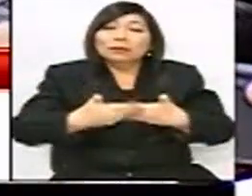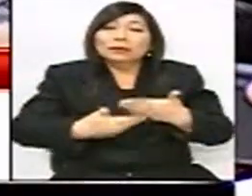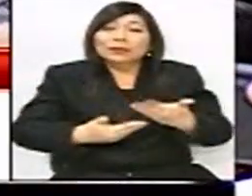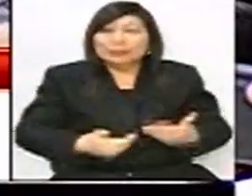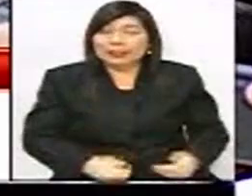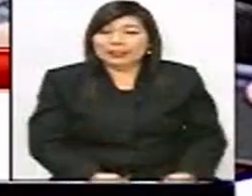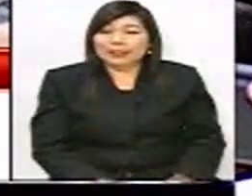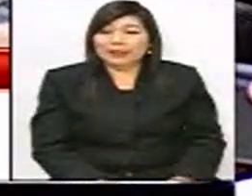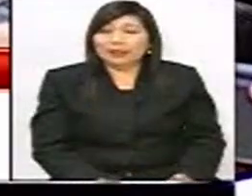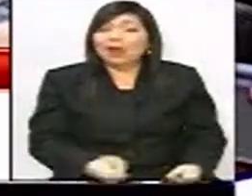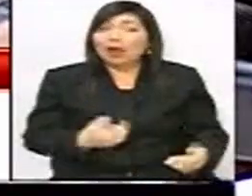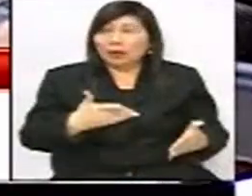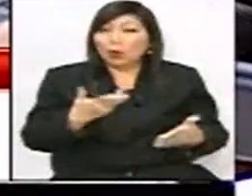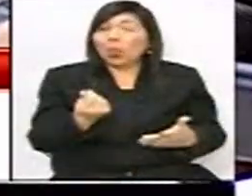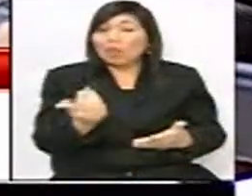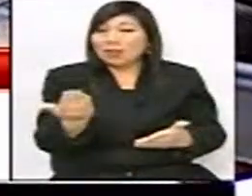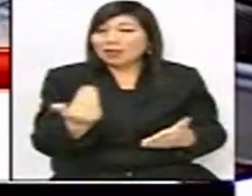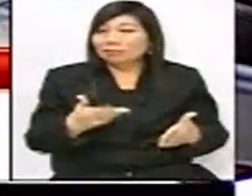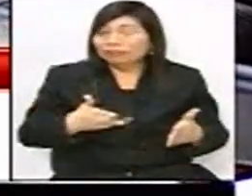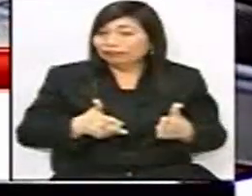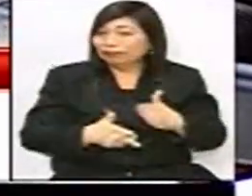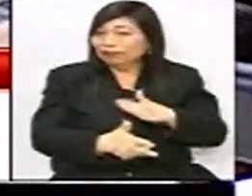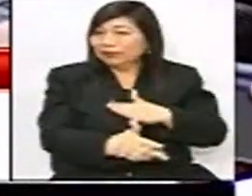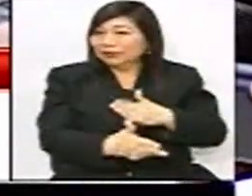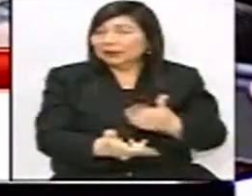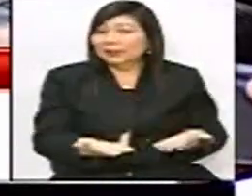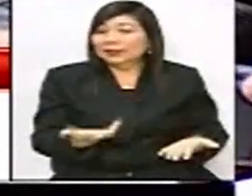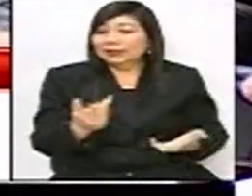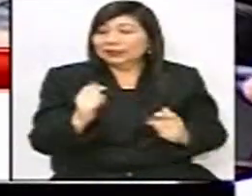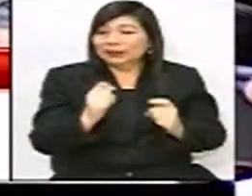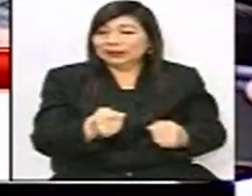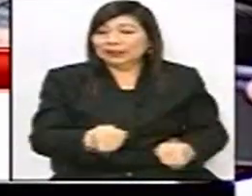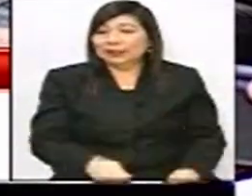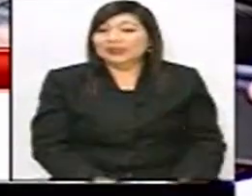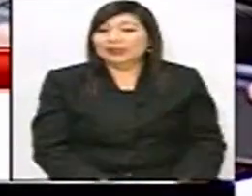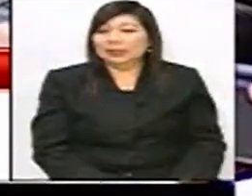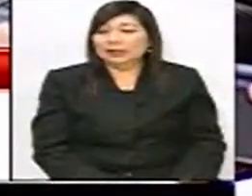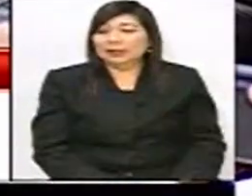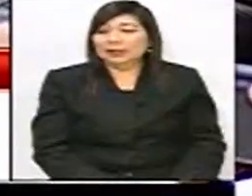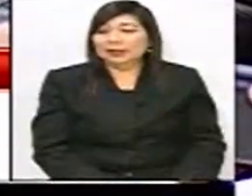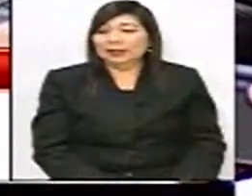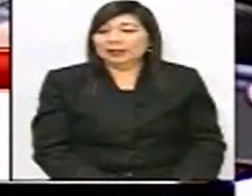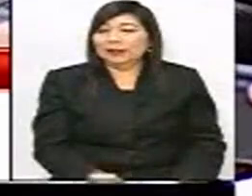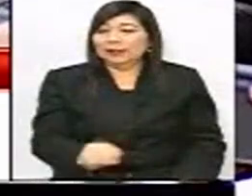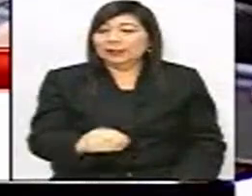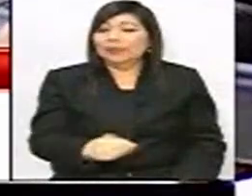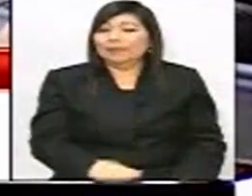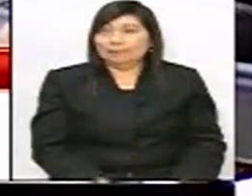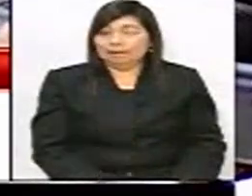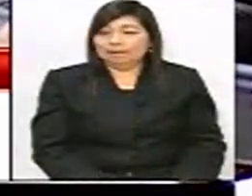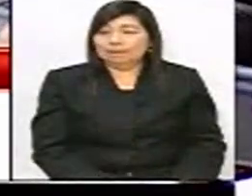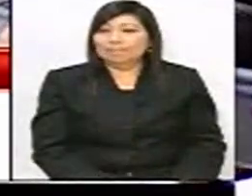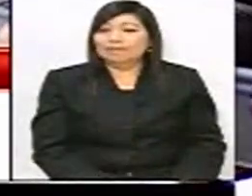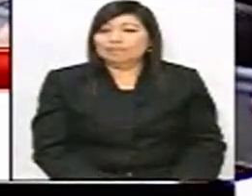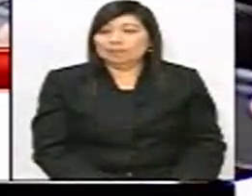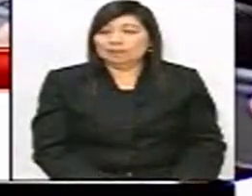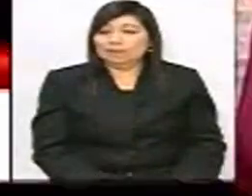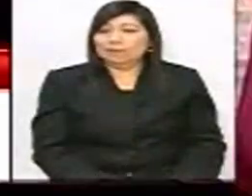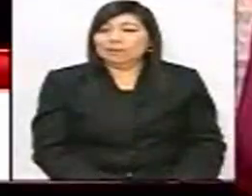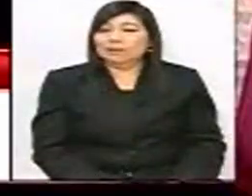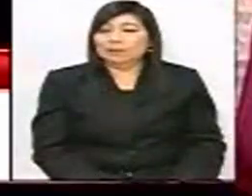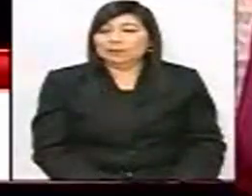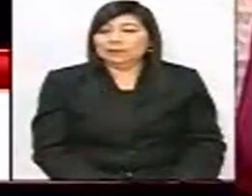generando el peaje y qué inversión le está dando a lo concesionado. Esa sería la pregunta. Gracias,